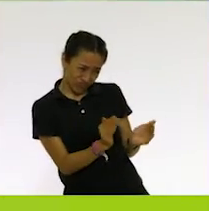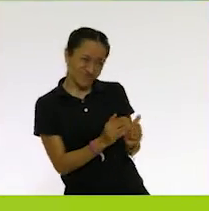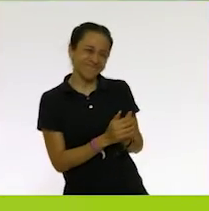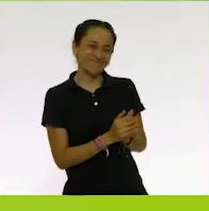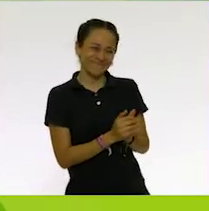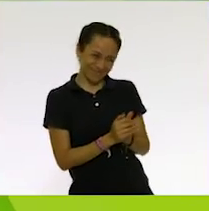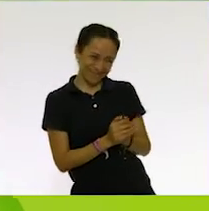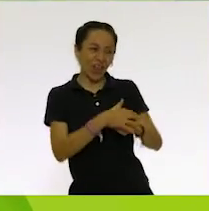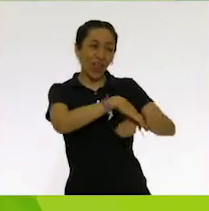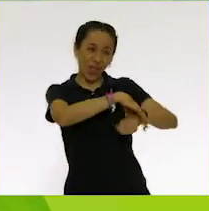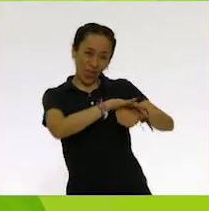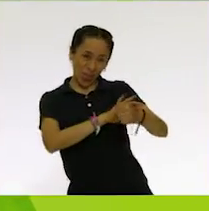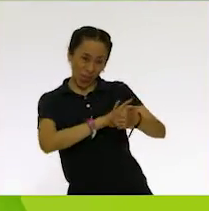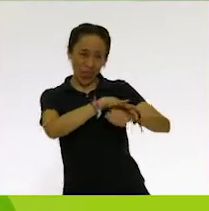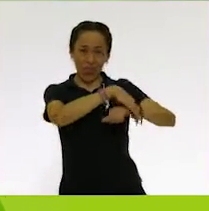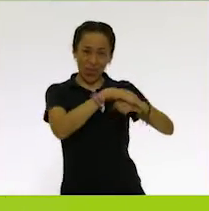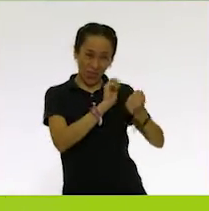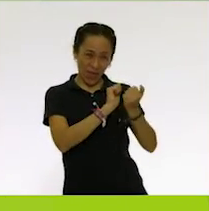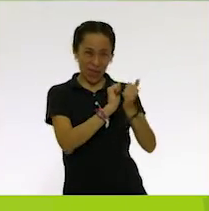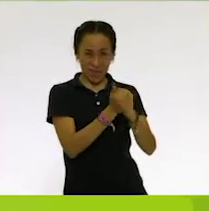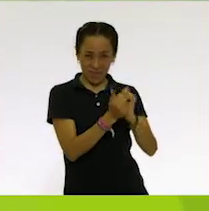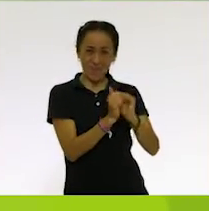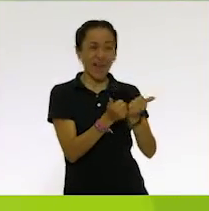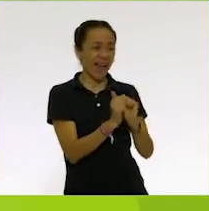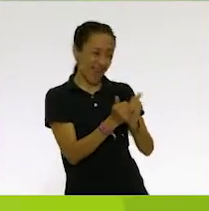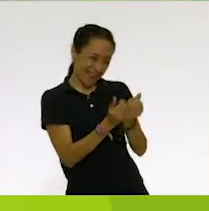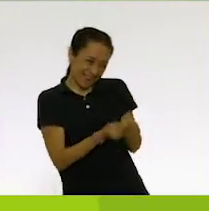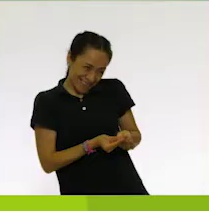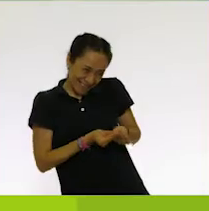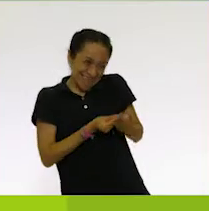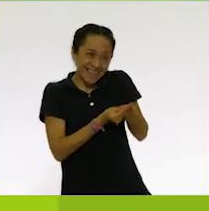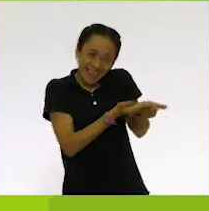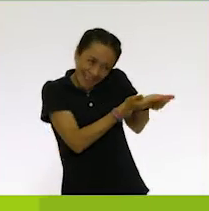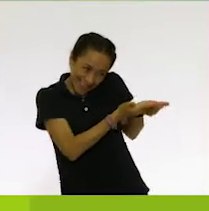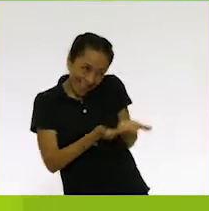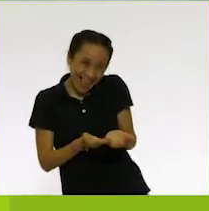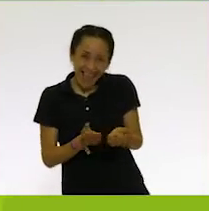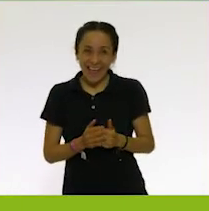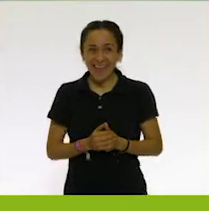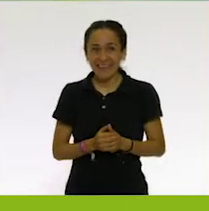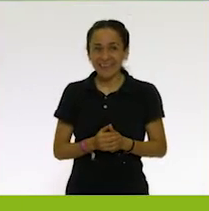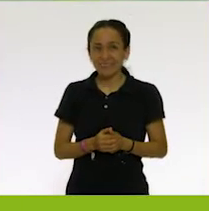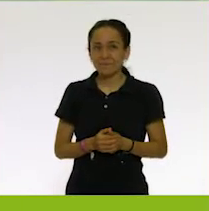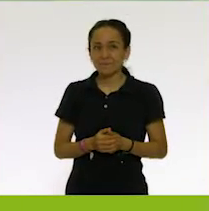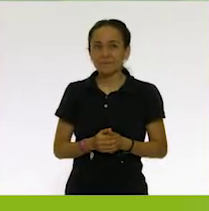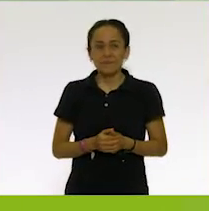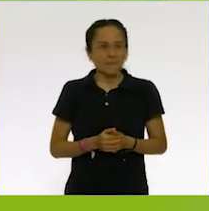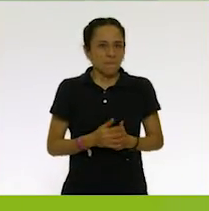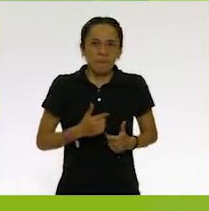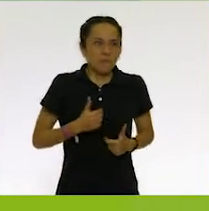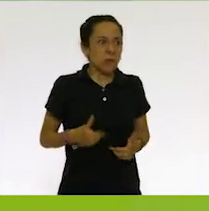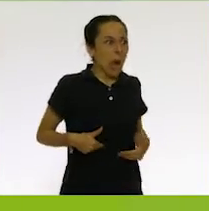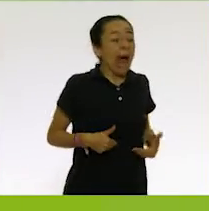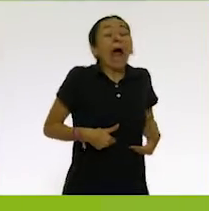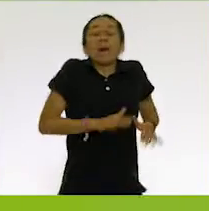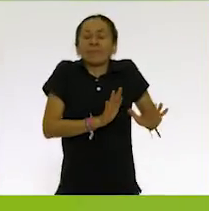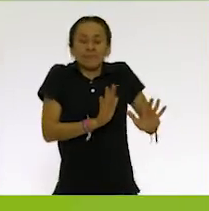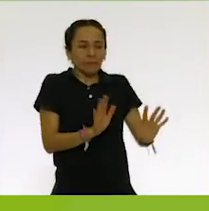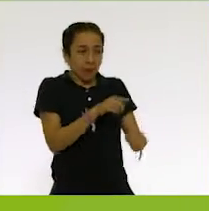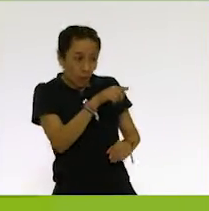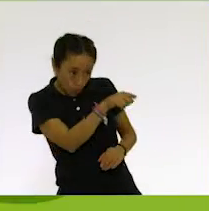dona. Tengo hambre, ¿no tienes hambre? Y pequeña criatura